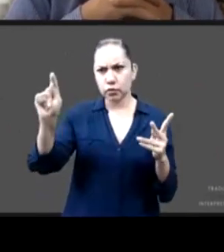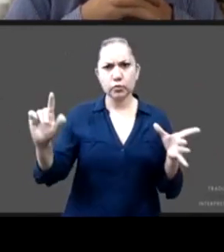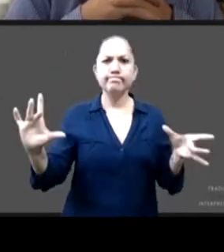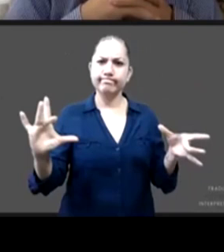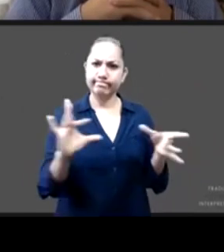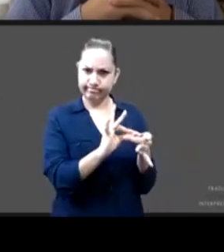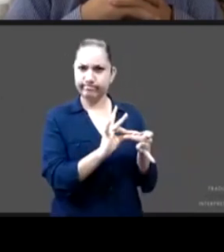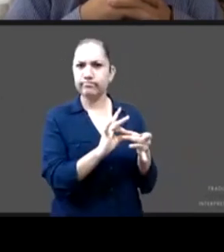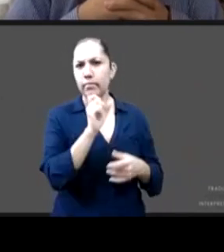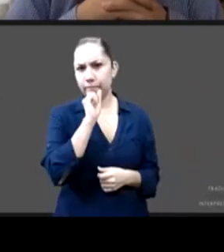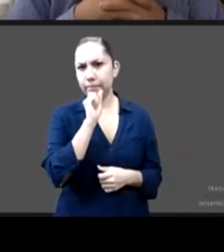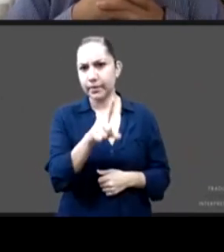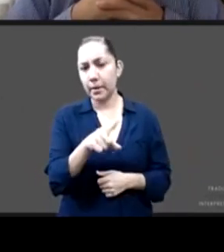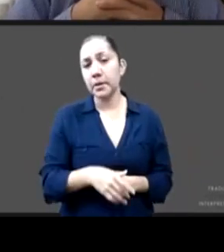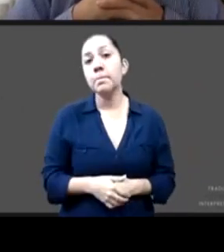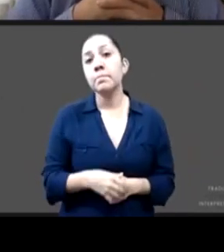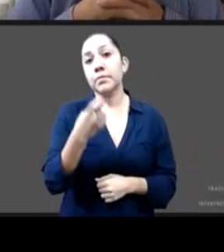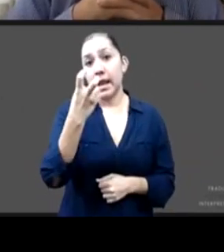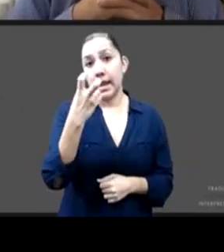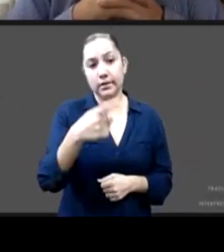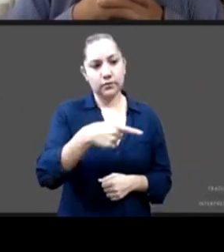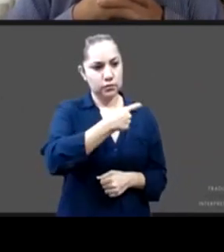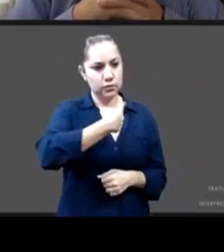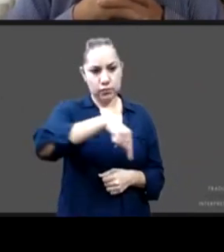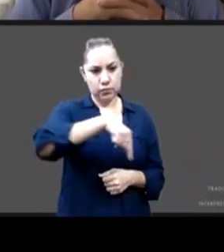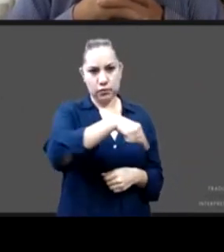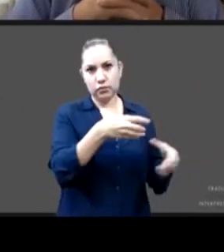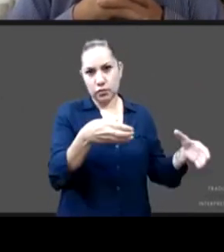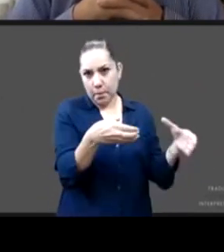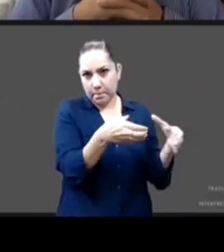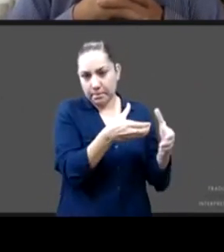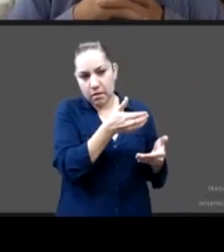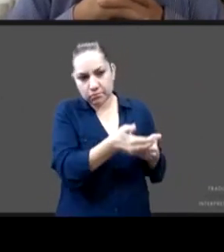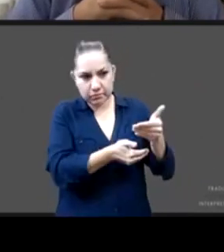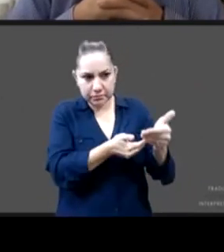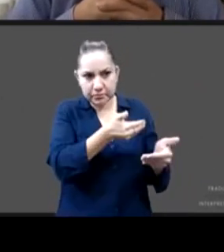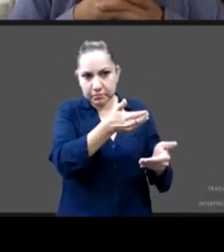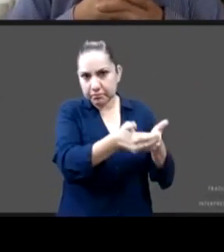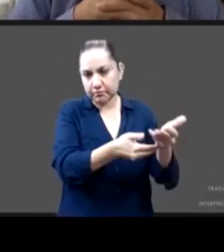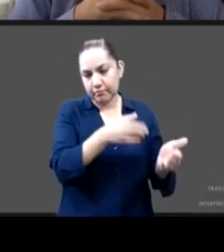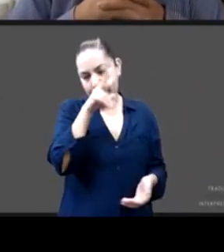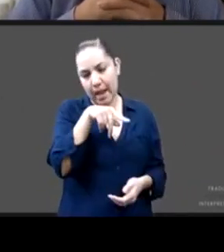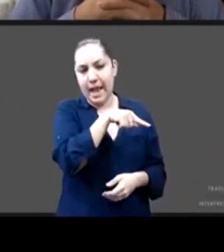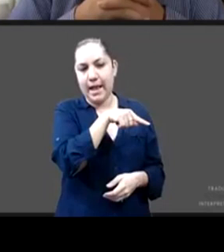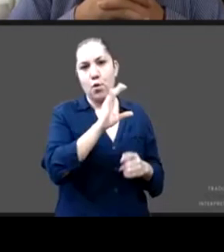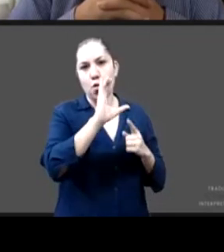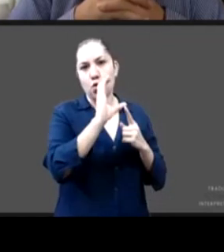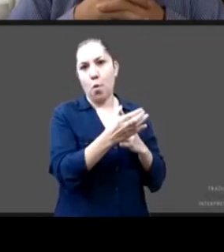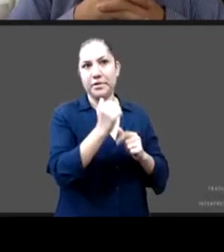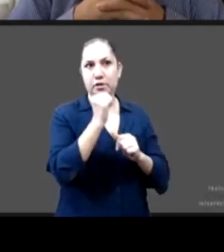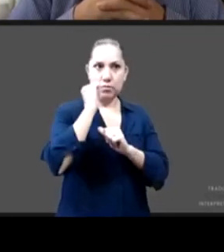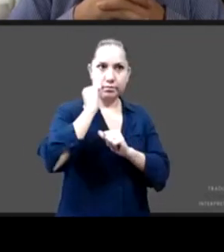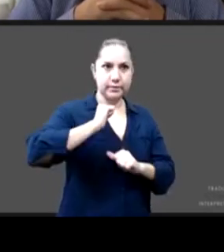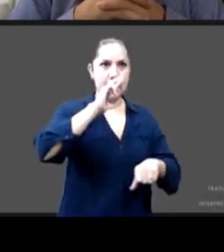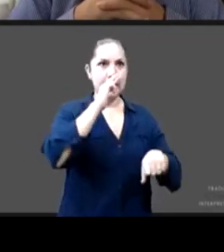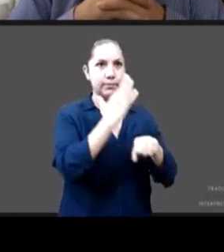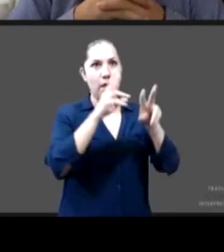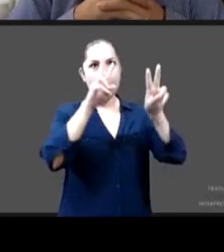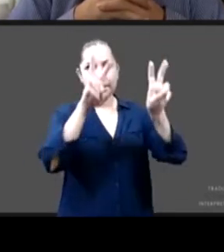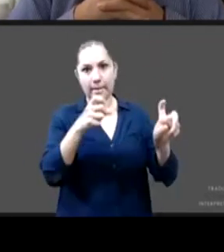ahí no es la tarea central de la comisión, pero sí es una